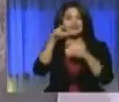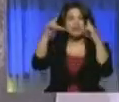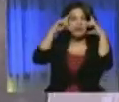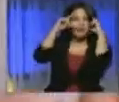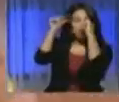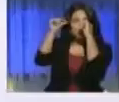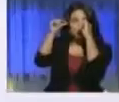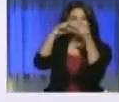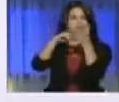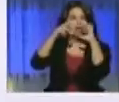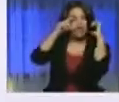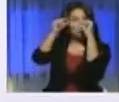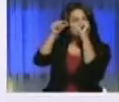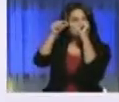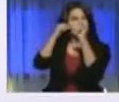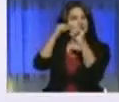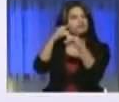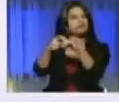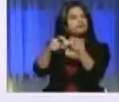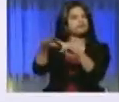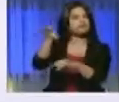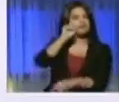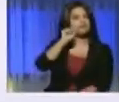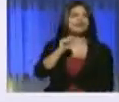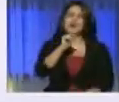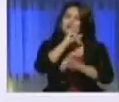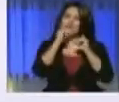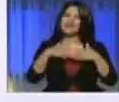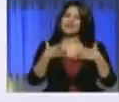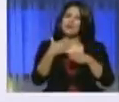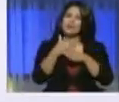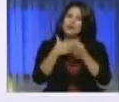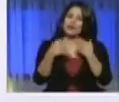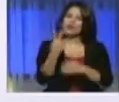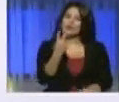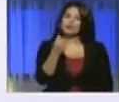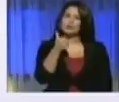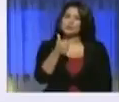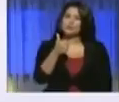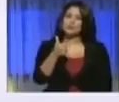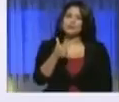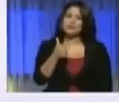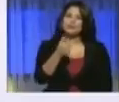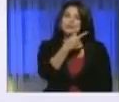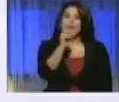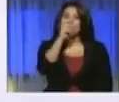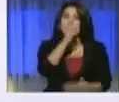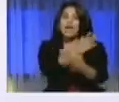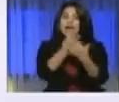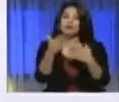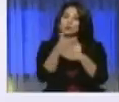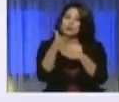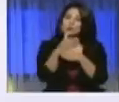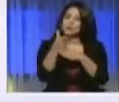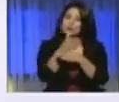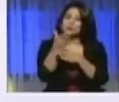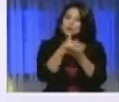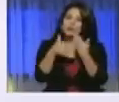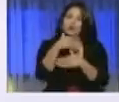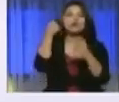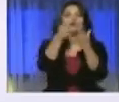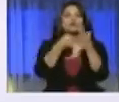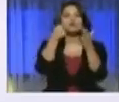Qué felicidad que los dos hayan podido compartir, ¿verdad? El andar de casi 20 años juntos, luchando por la patria